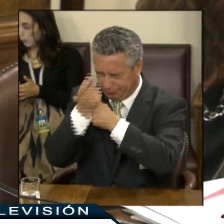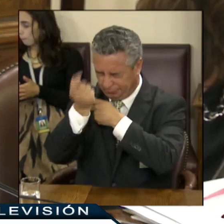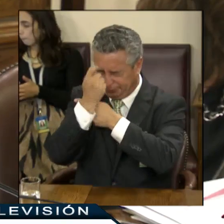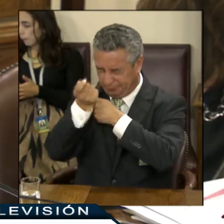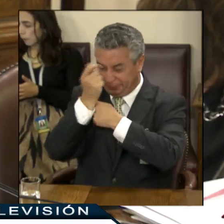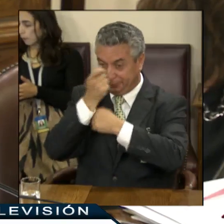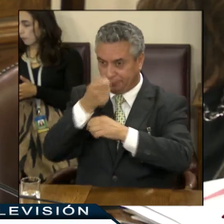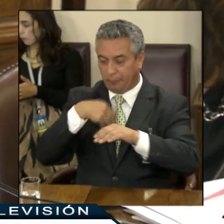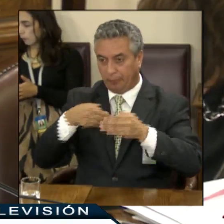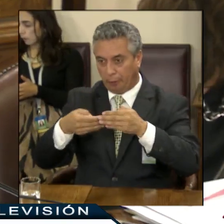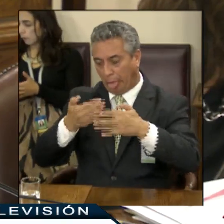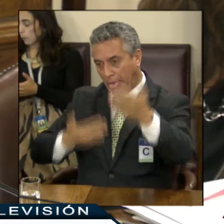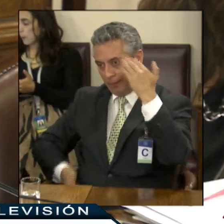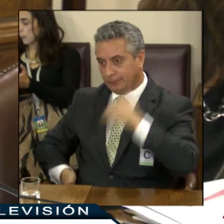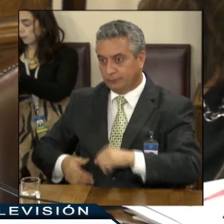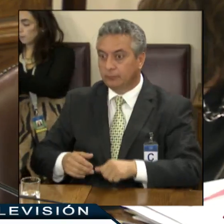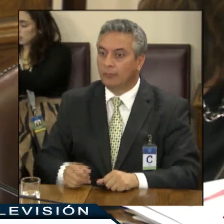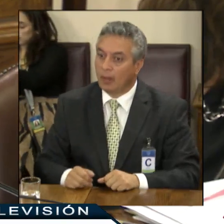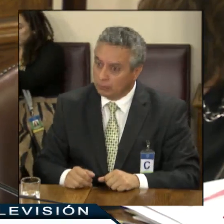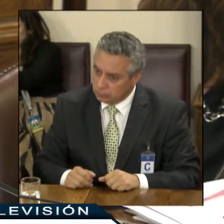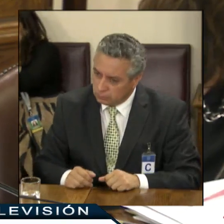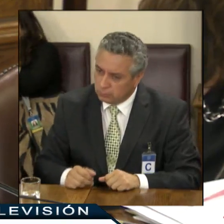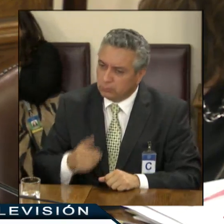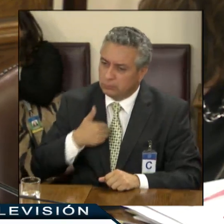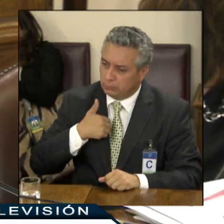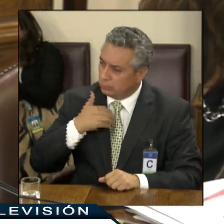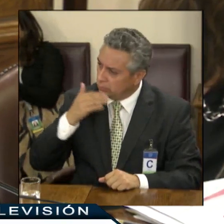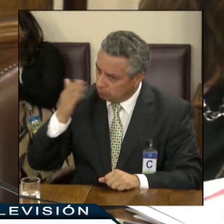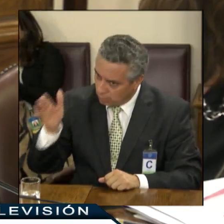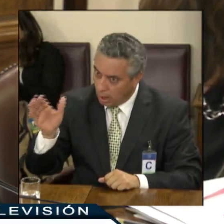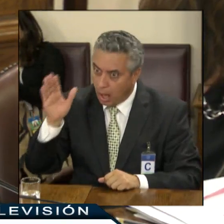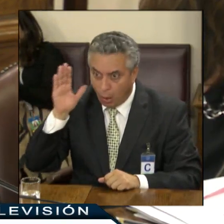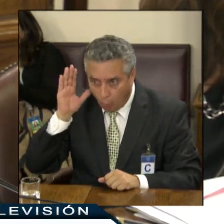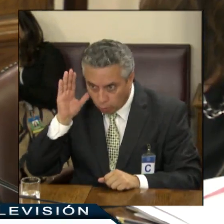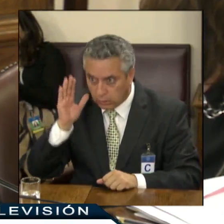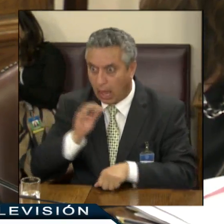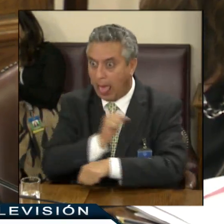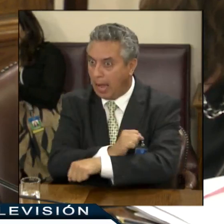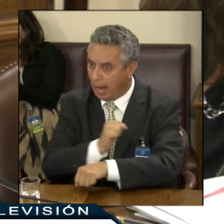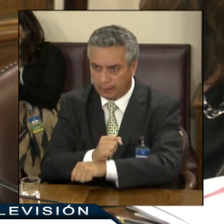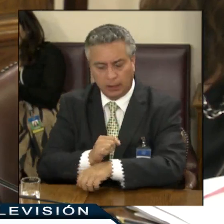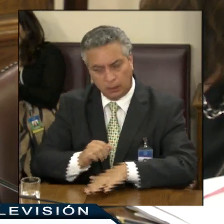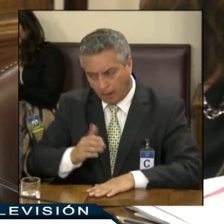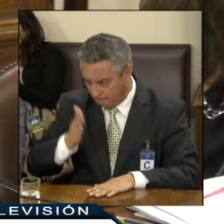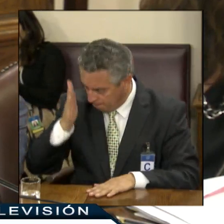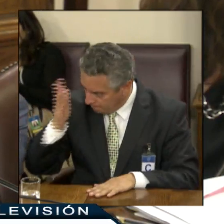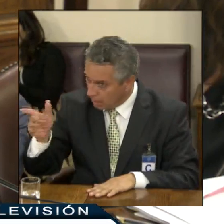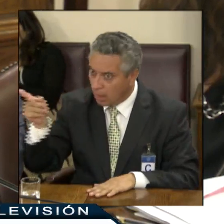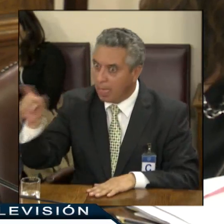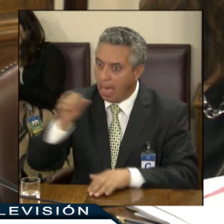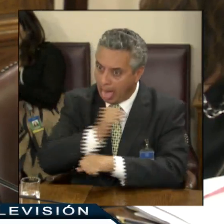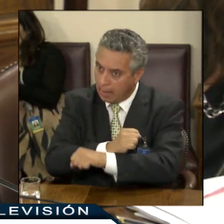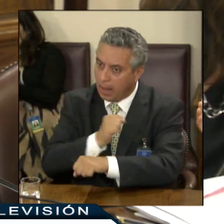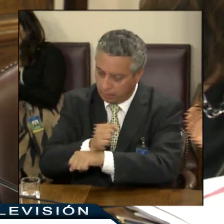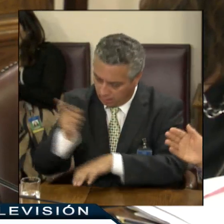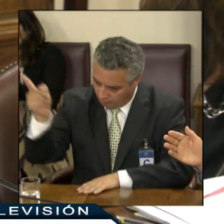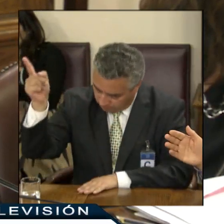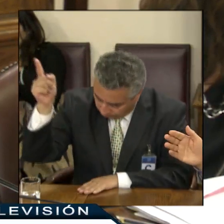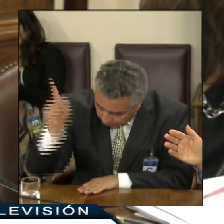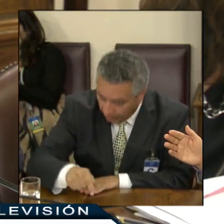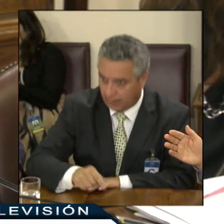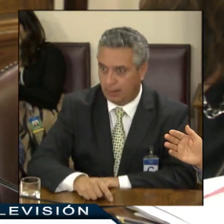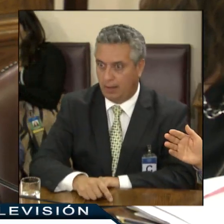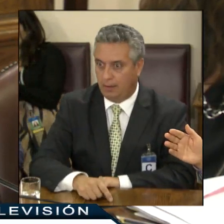yo creo que hay que escuchar Alcatel hay que insistir en su presencia acá y retomar ese diálogo